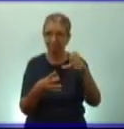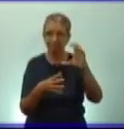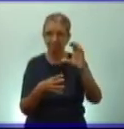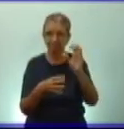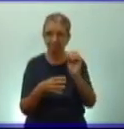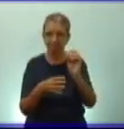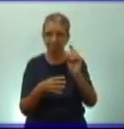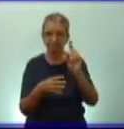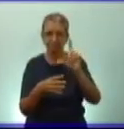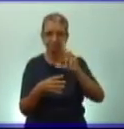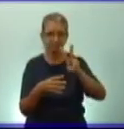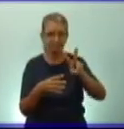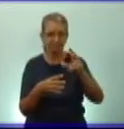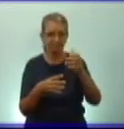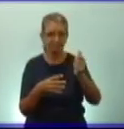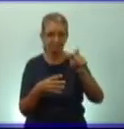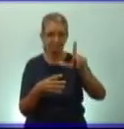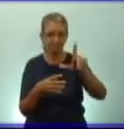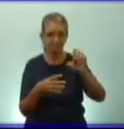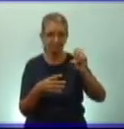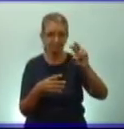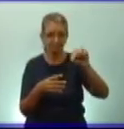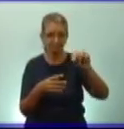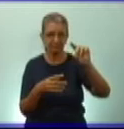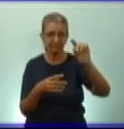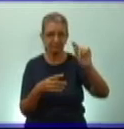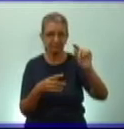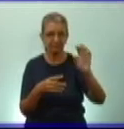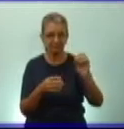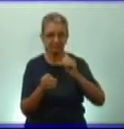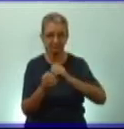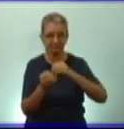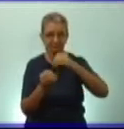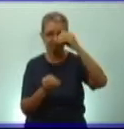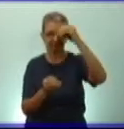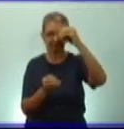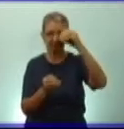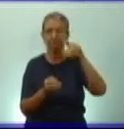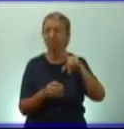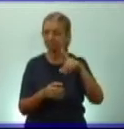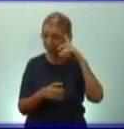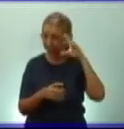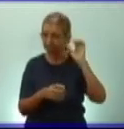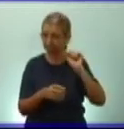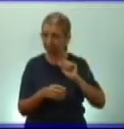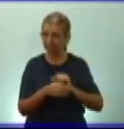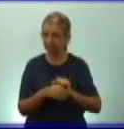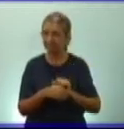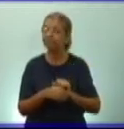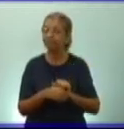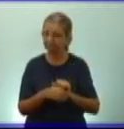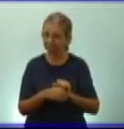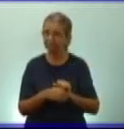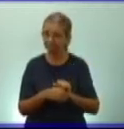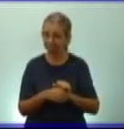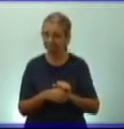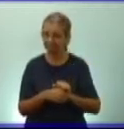que está formada por átomos. Átomos que se mantienen unidos mediante enlaces